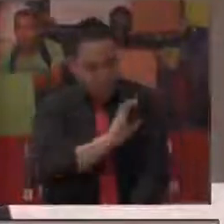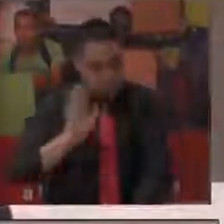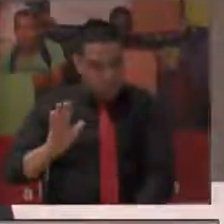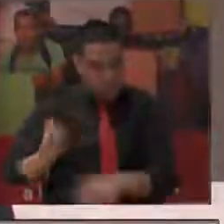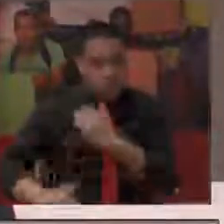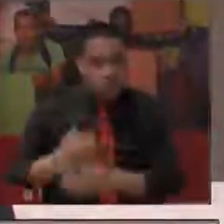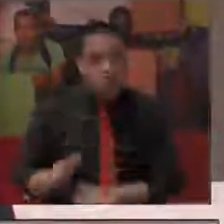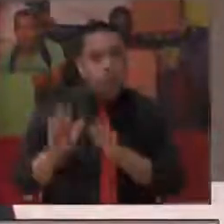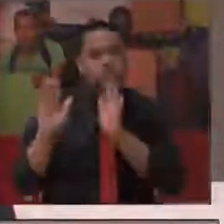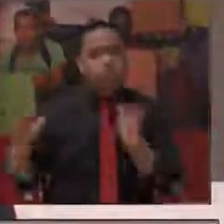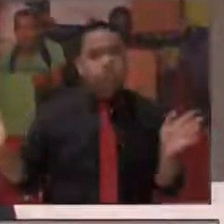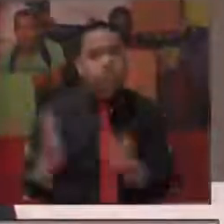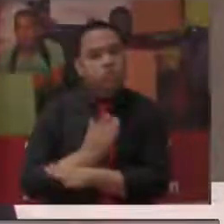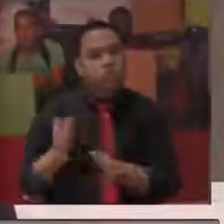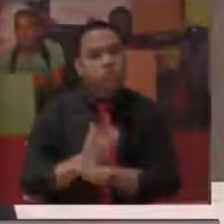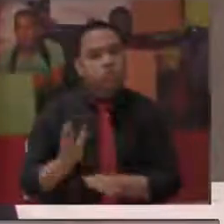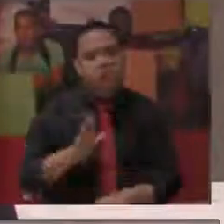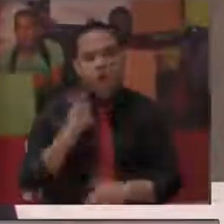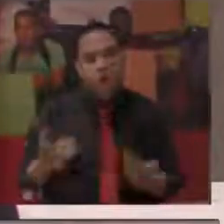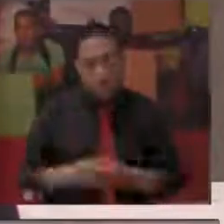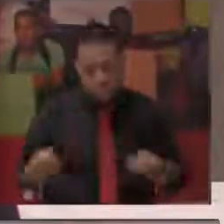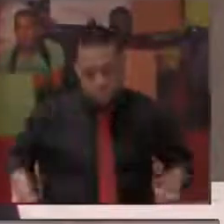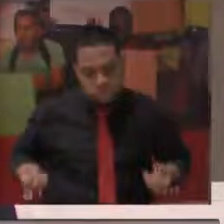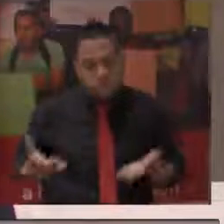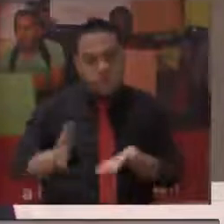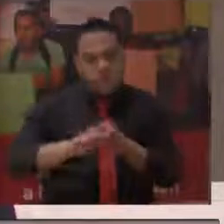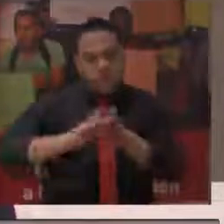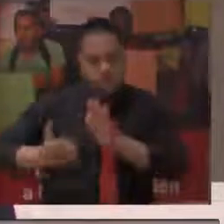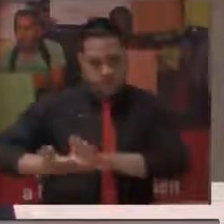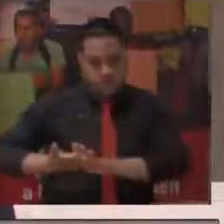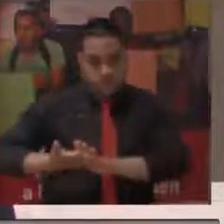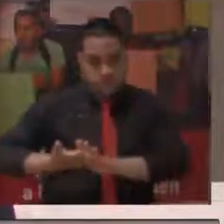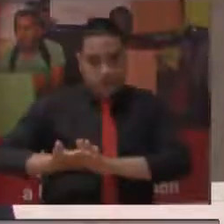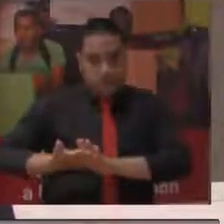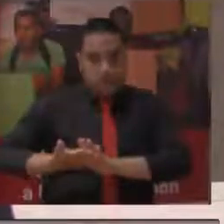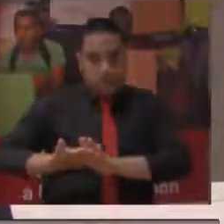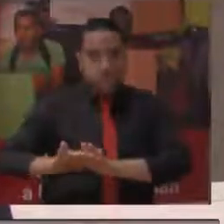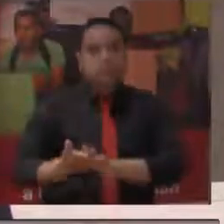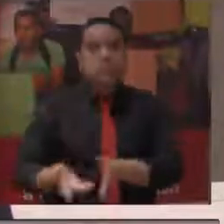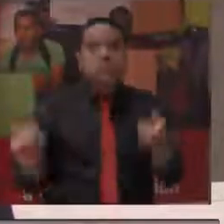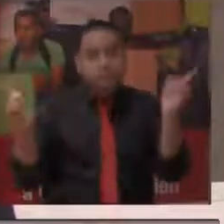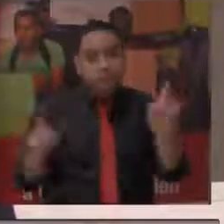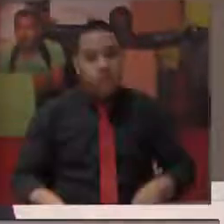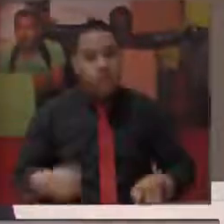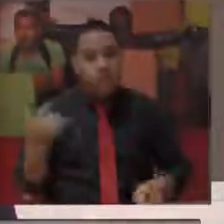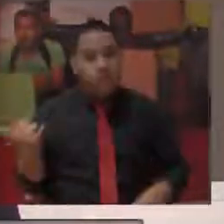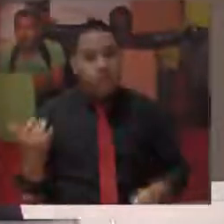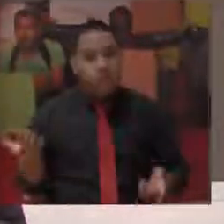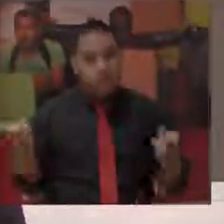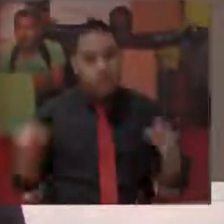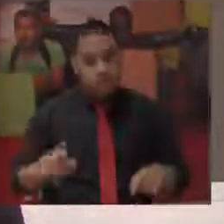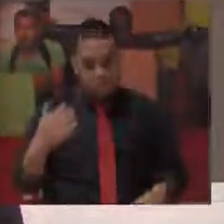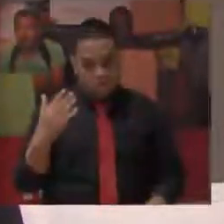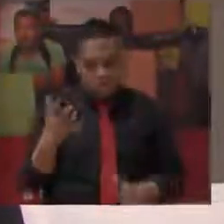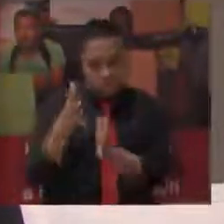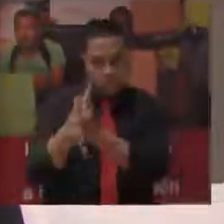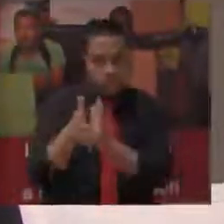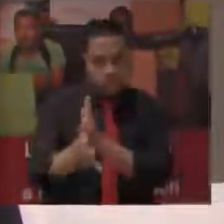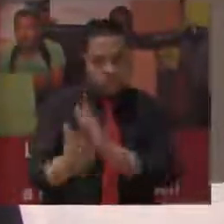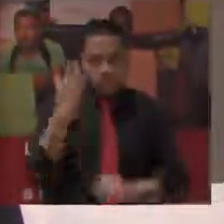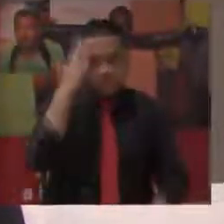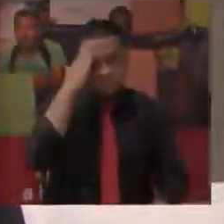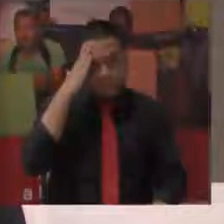una problemática de la construcción de paz. Es decir, y así también se lo hace saber en el